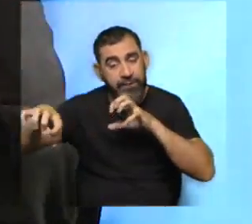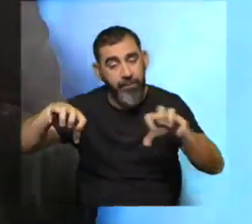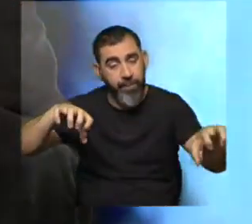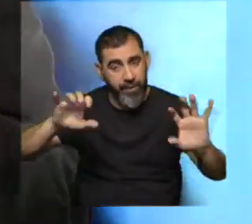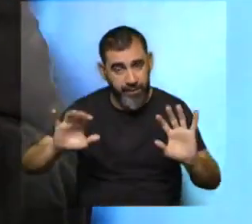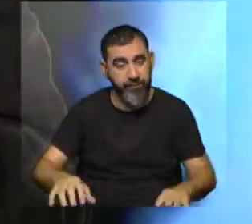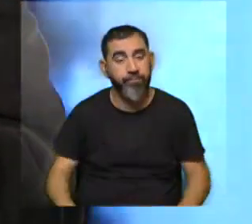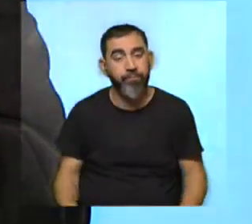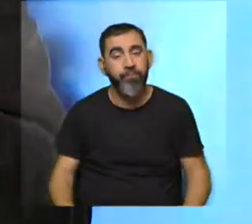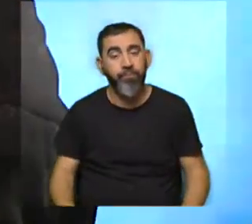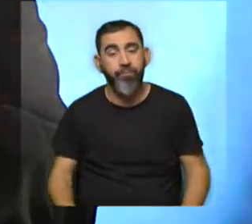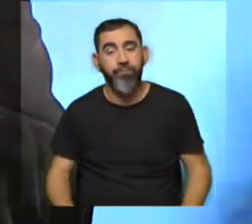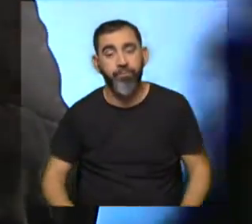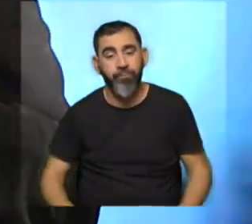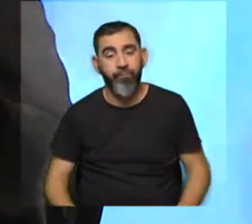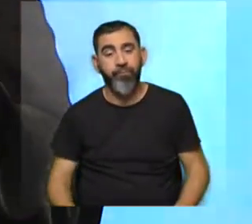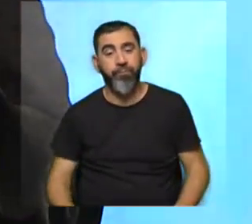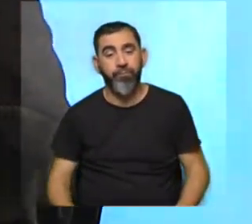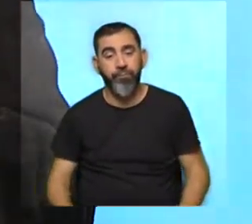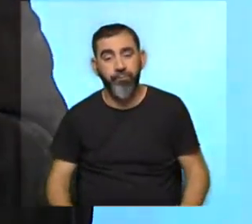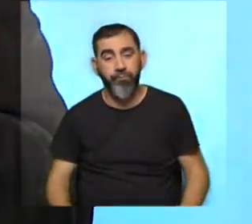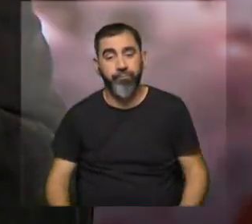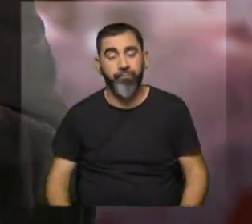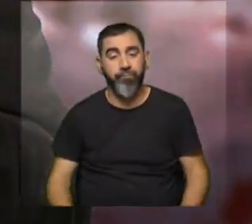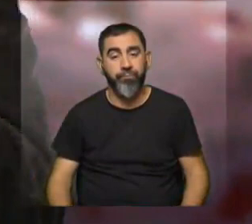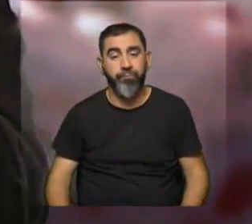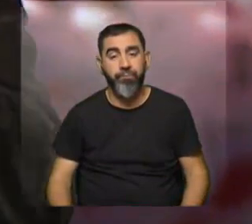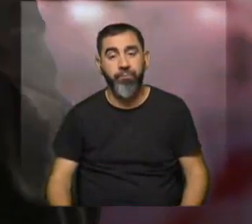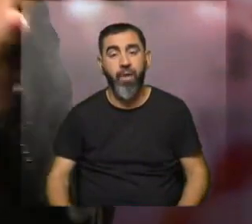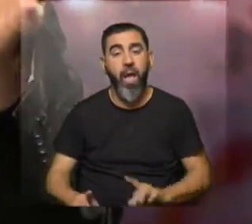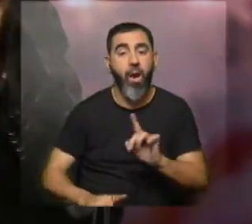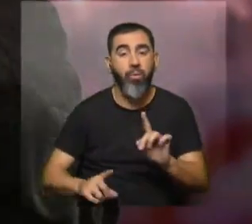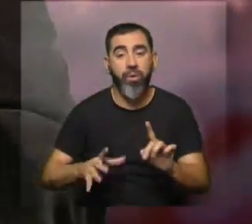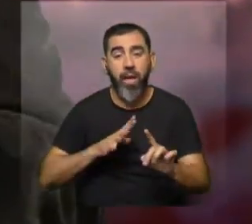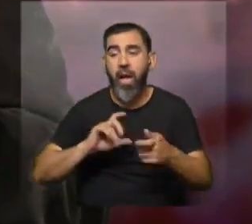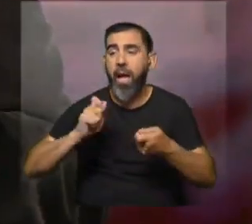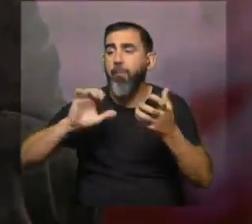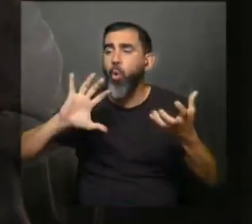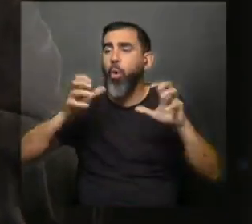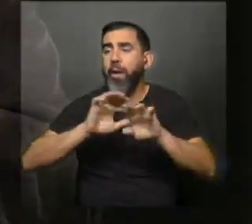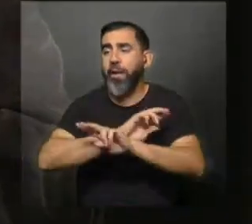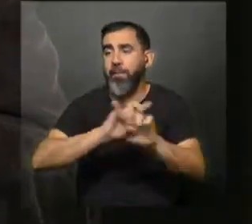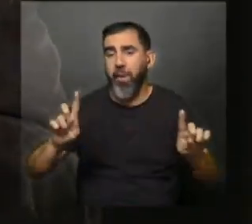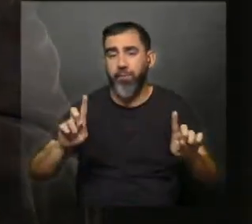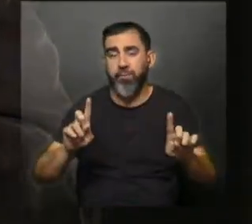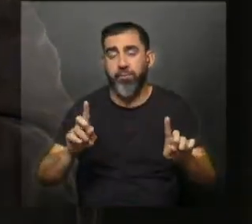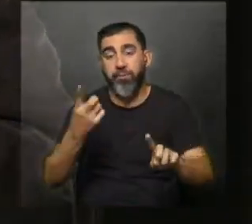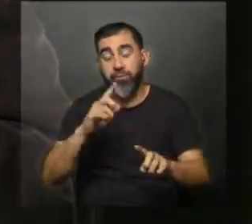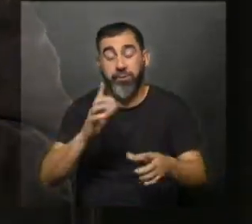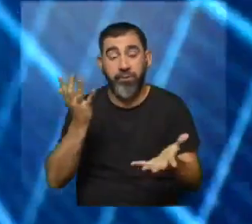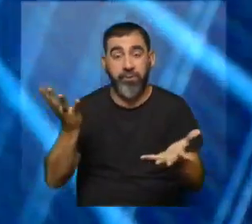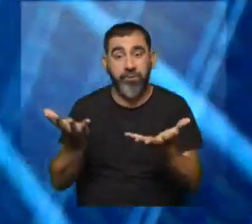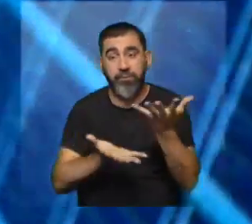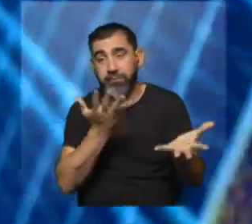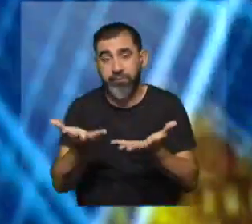la otra, porque creo que ahí es donde se genera mucho ruido y al final todo termina siendo cambio climático y al final te terminas pegando un tiro